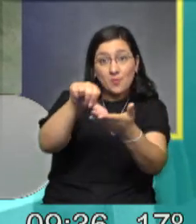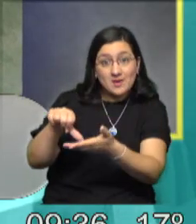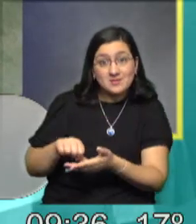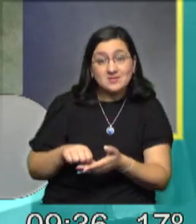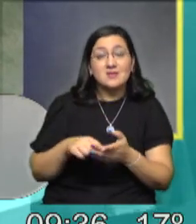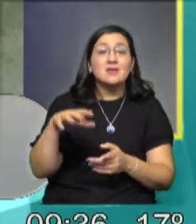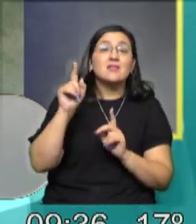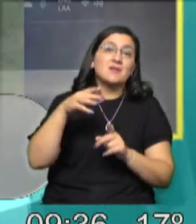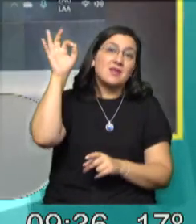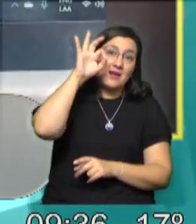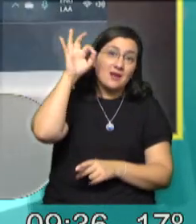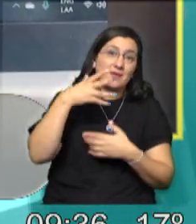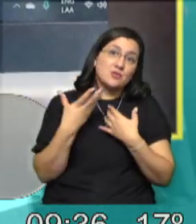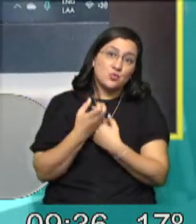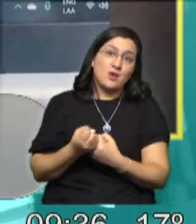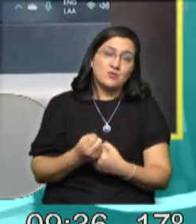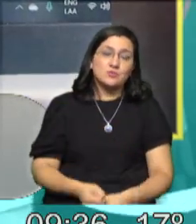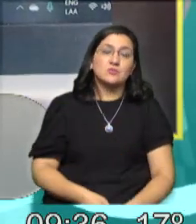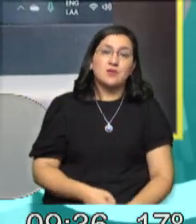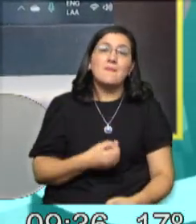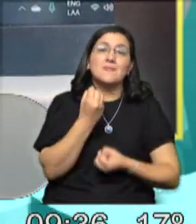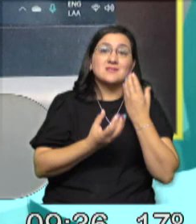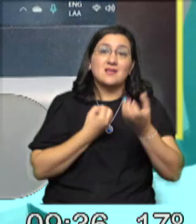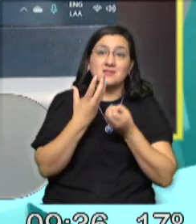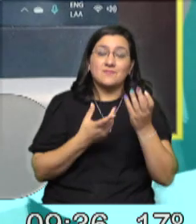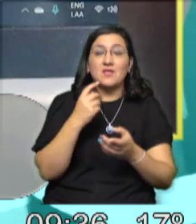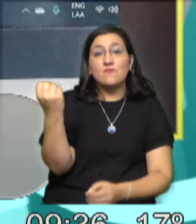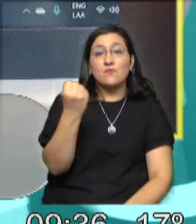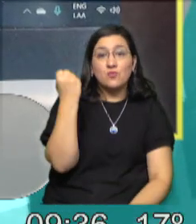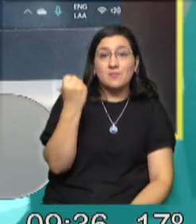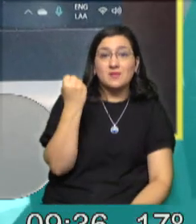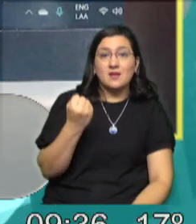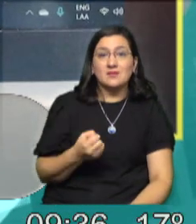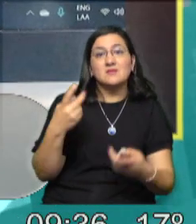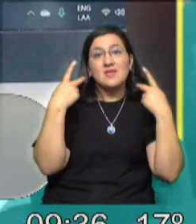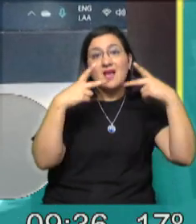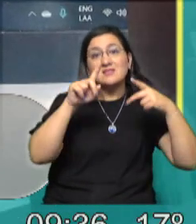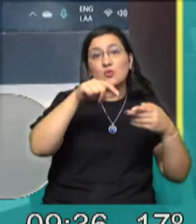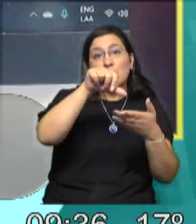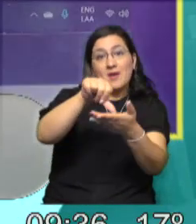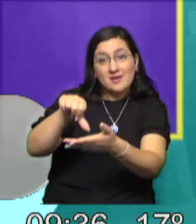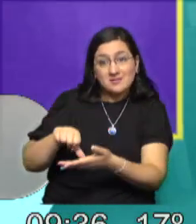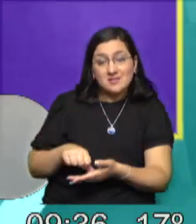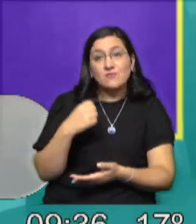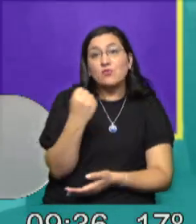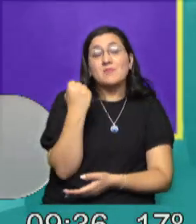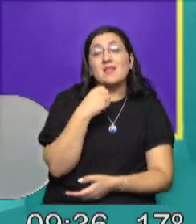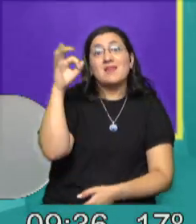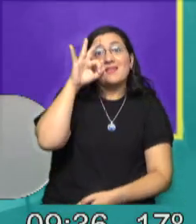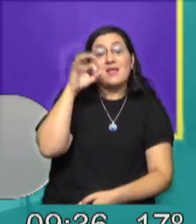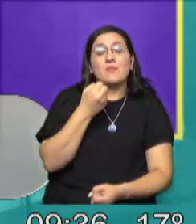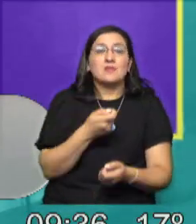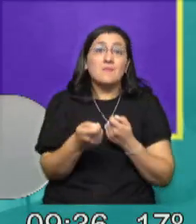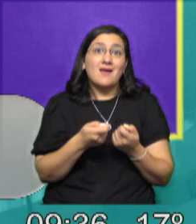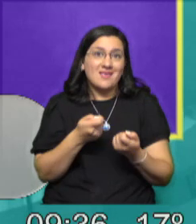inglés para irlos ayudando con la parte de desenvolverse. Es que es fundamental, si vas a viajar a otro país, es fundamental el inglés porque es con el que te podés